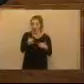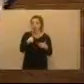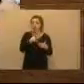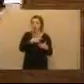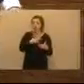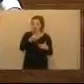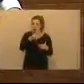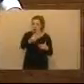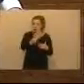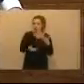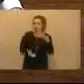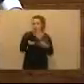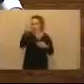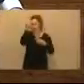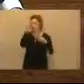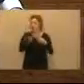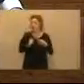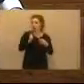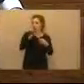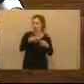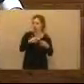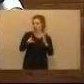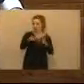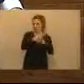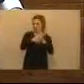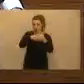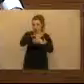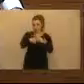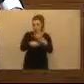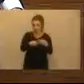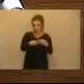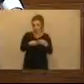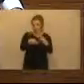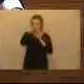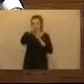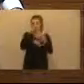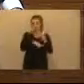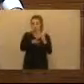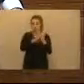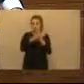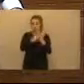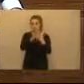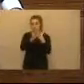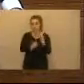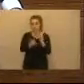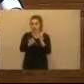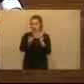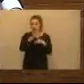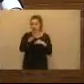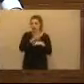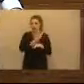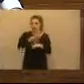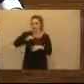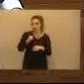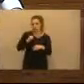está valorando la oportunidad de desarrollar este decreto de currículo en la especialidad de itinerario gaita e interpretación